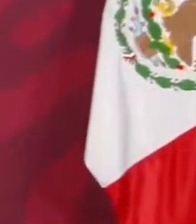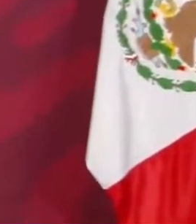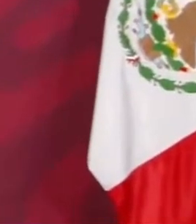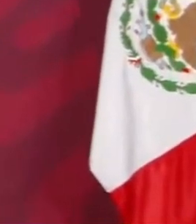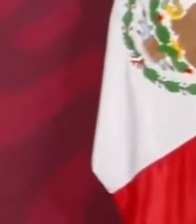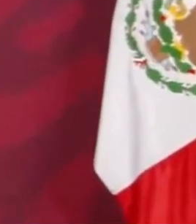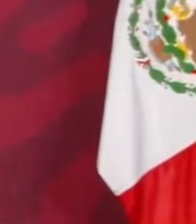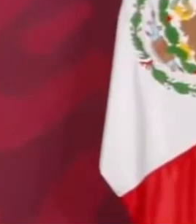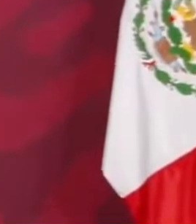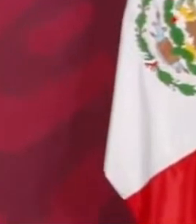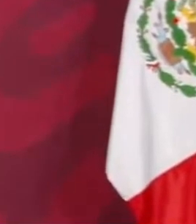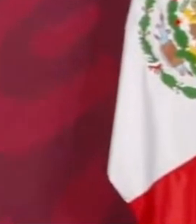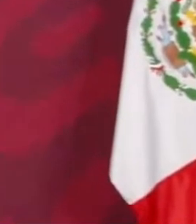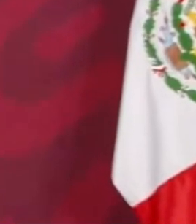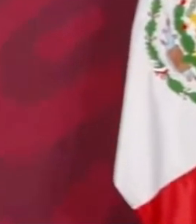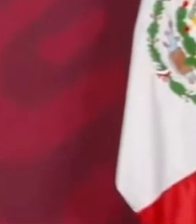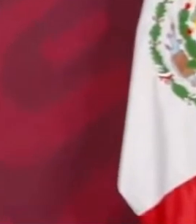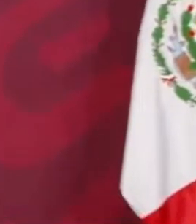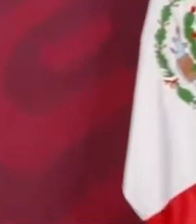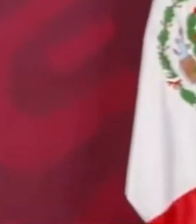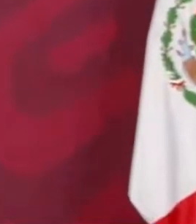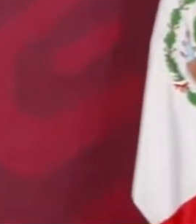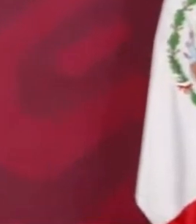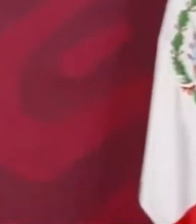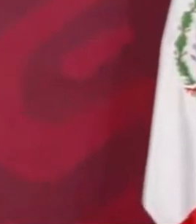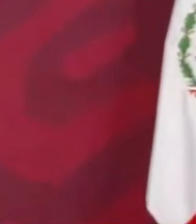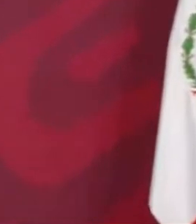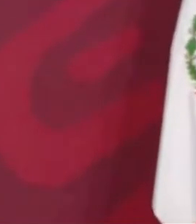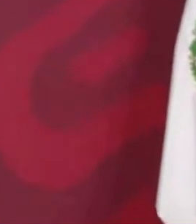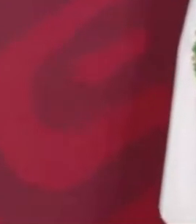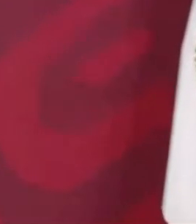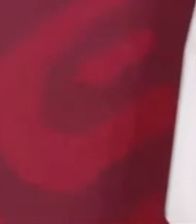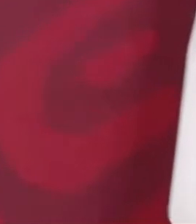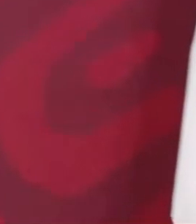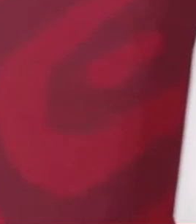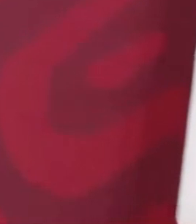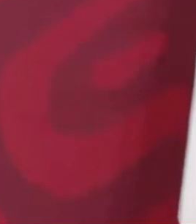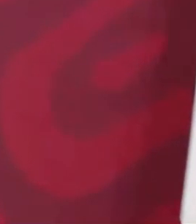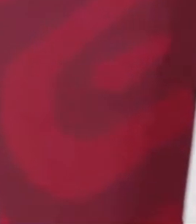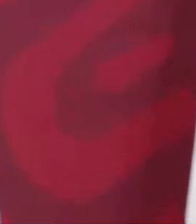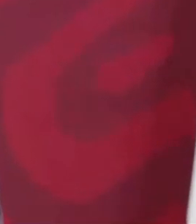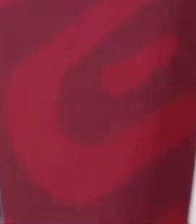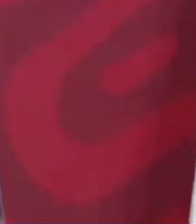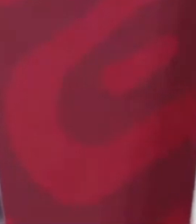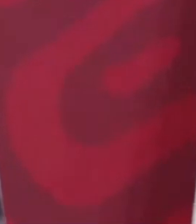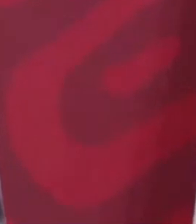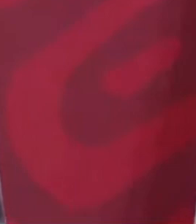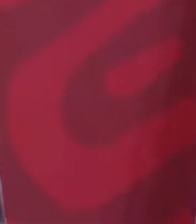los derechosos. Este sí tiene pantalones.